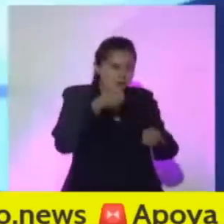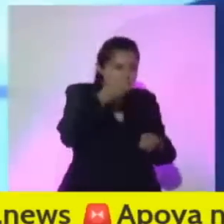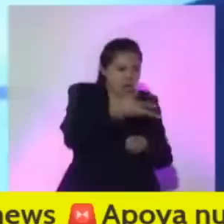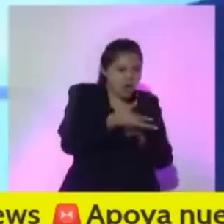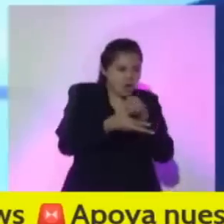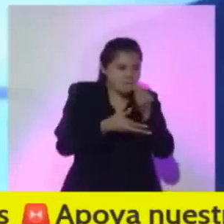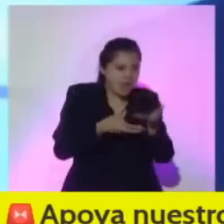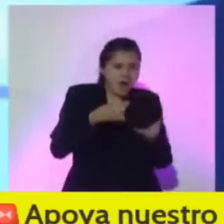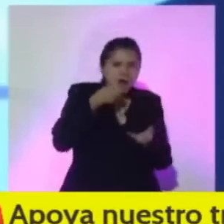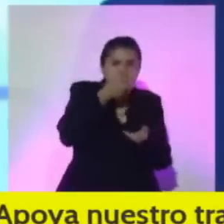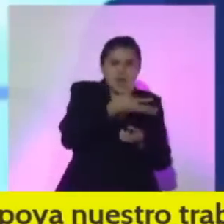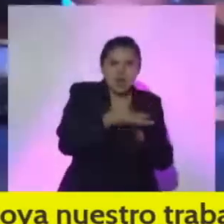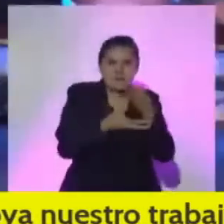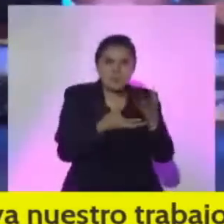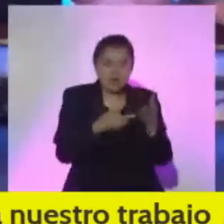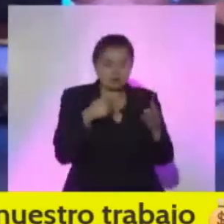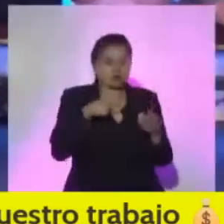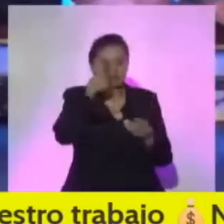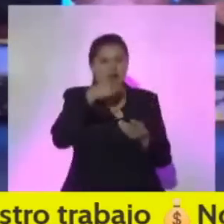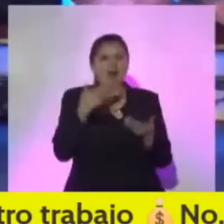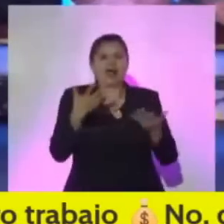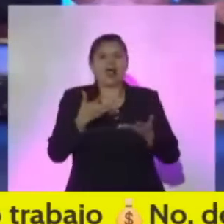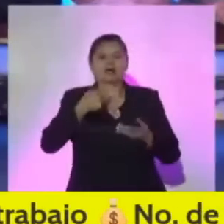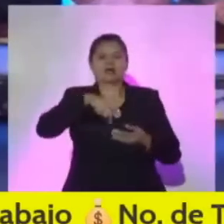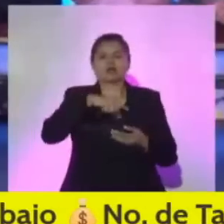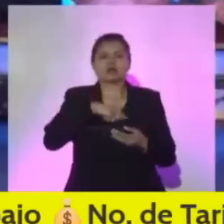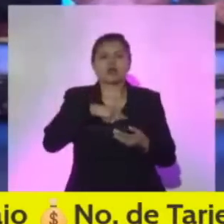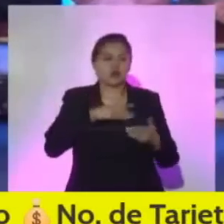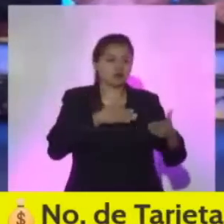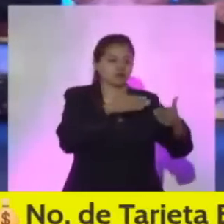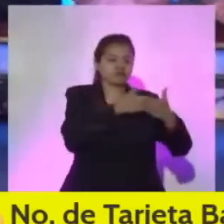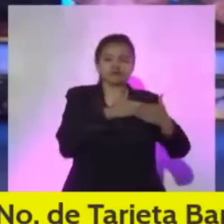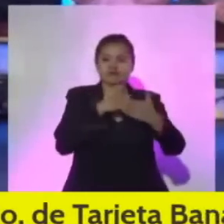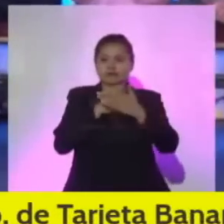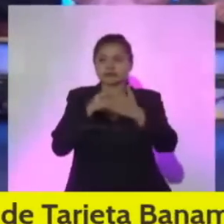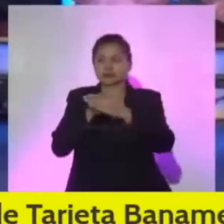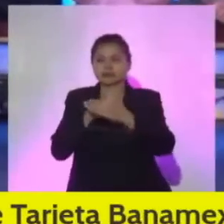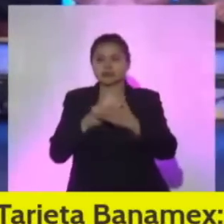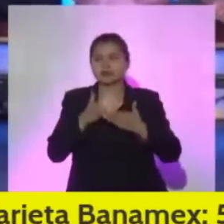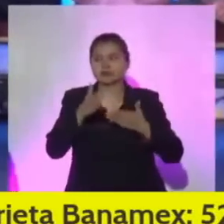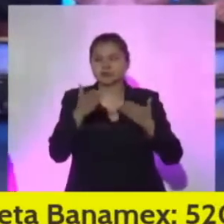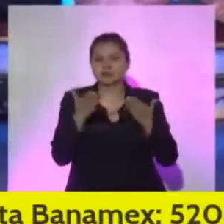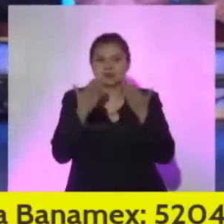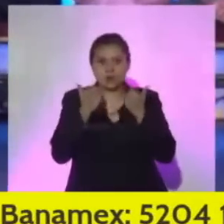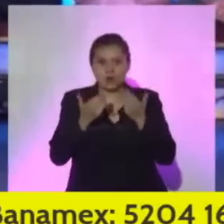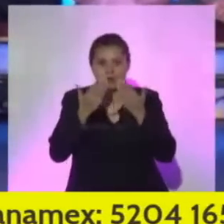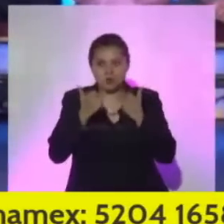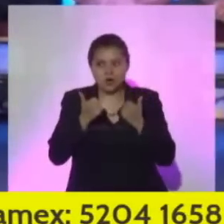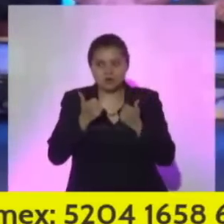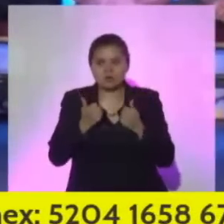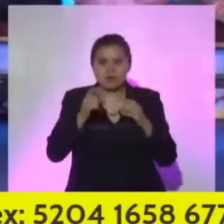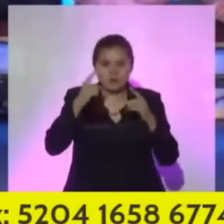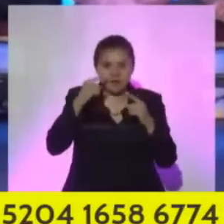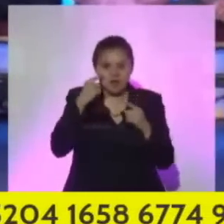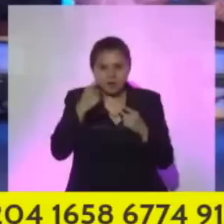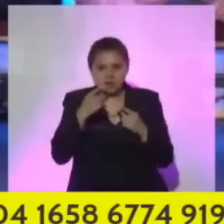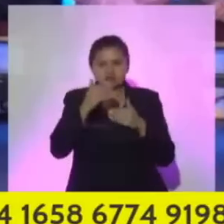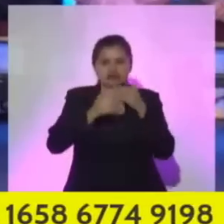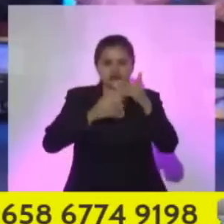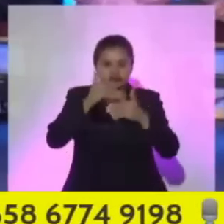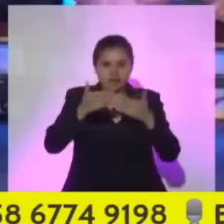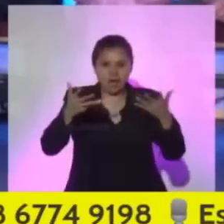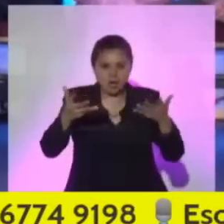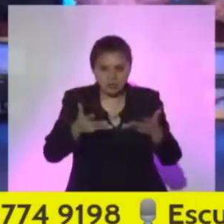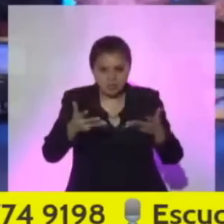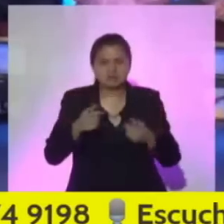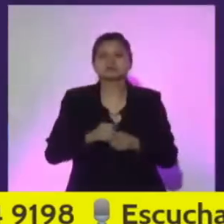especialistas que presenta shb También tenemos a una serie de Pues de